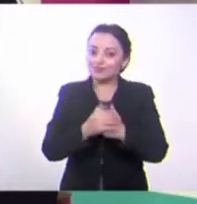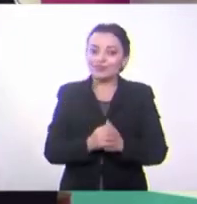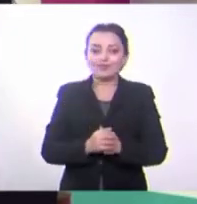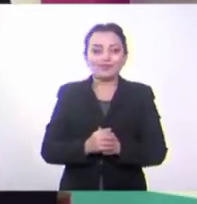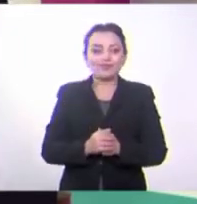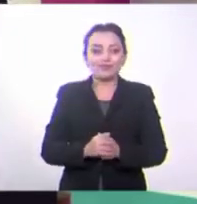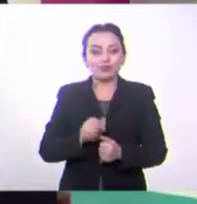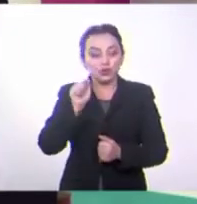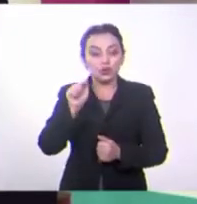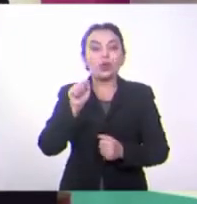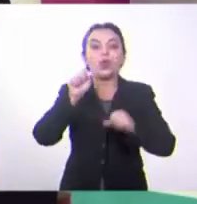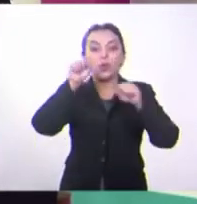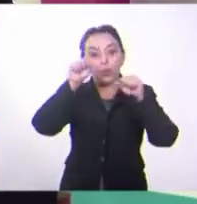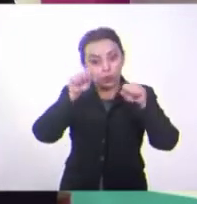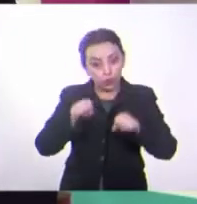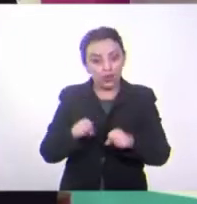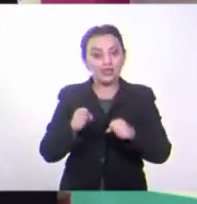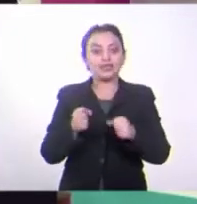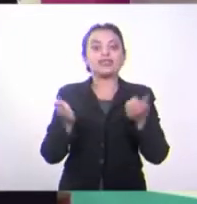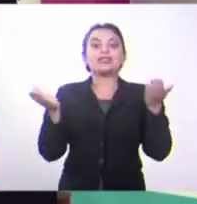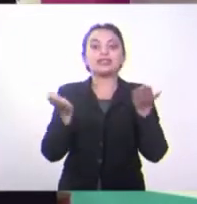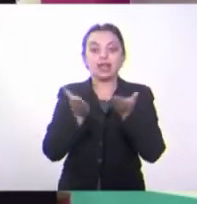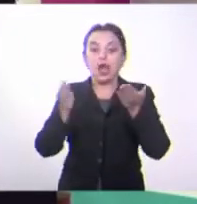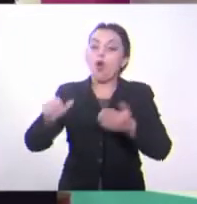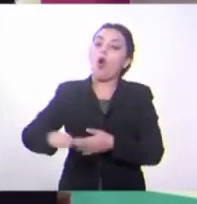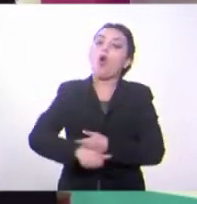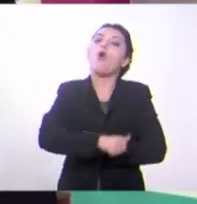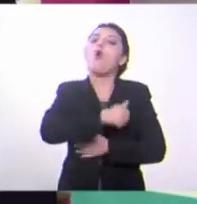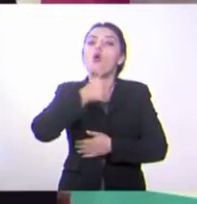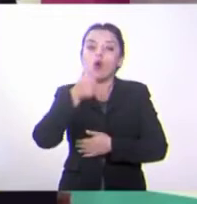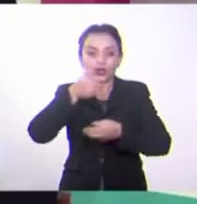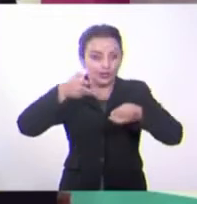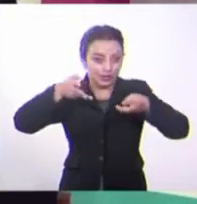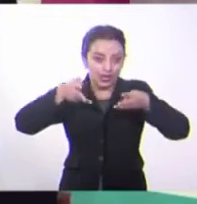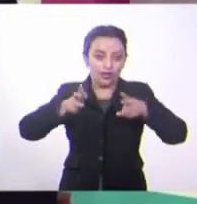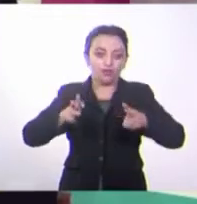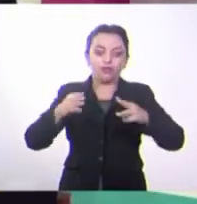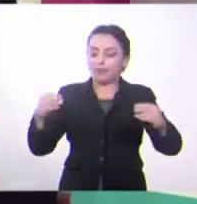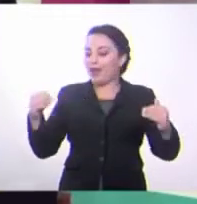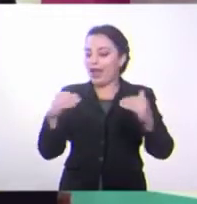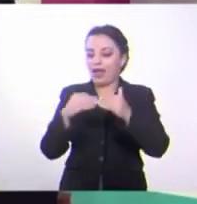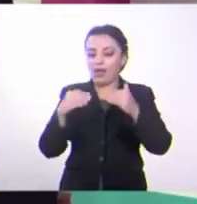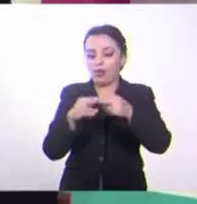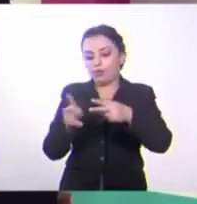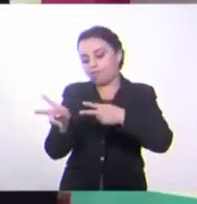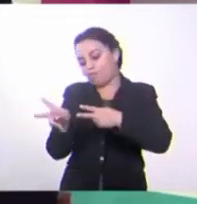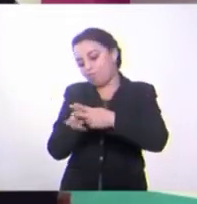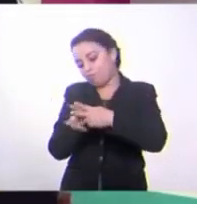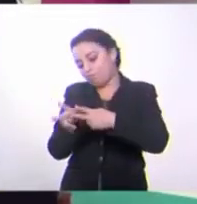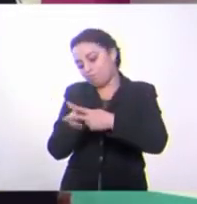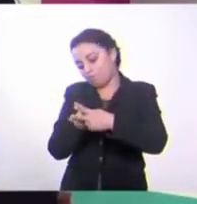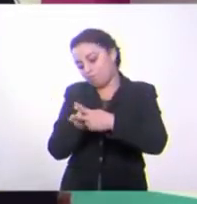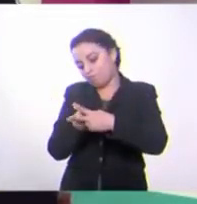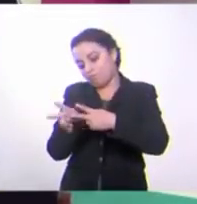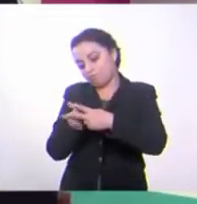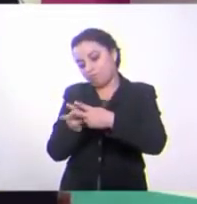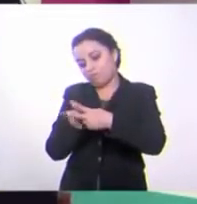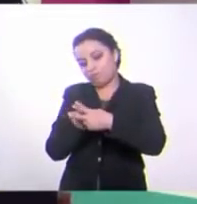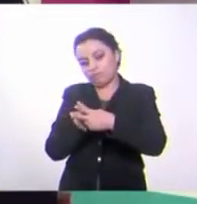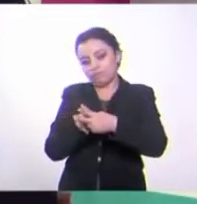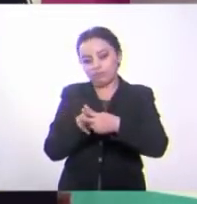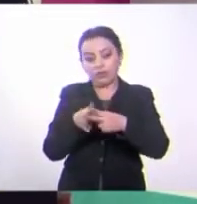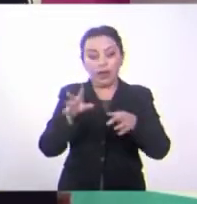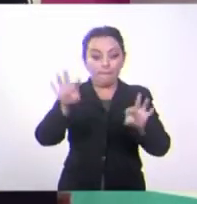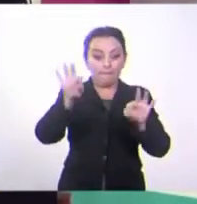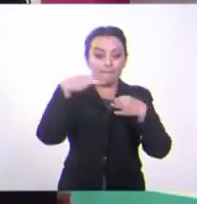comprobar que en efecto esos ángulos tienen igual medida. ¿Cuál es esa forma? En las páginas anexas